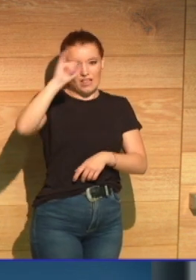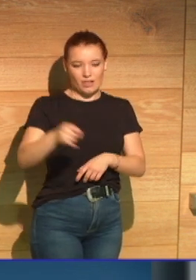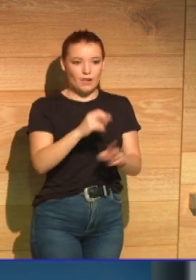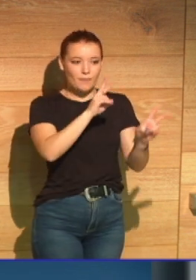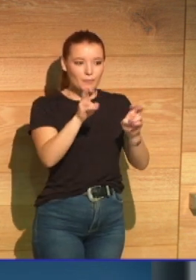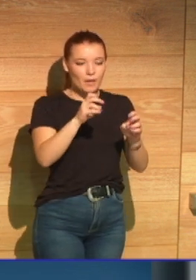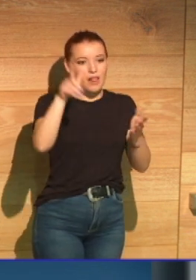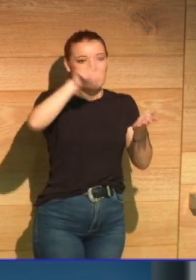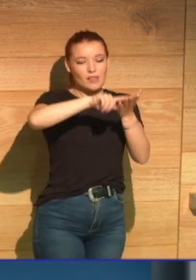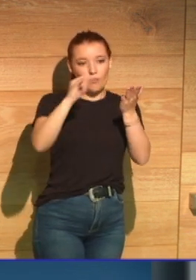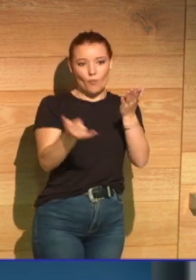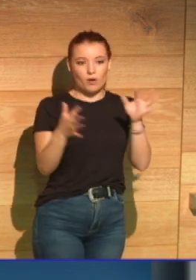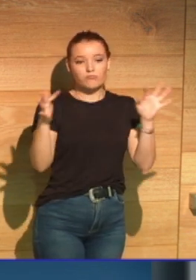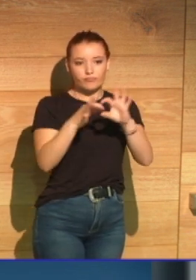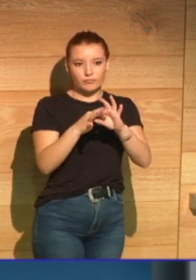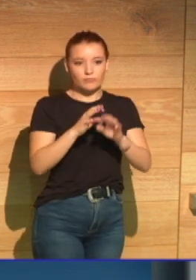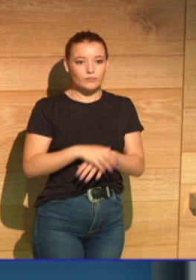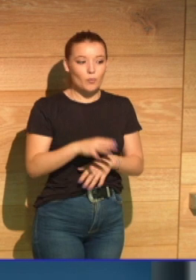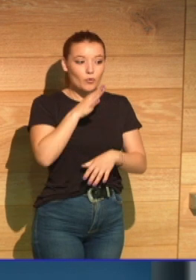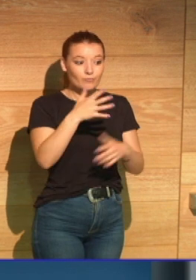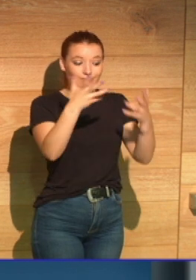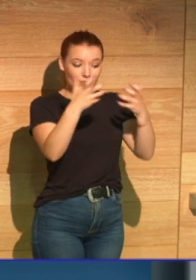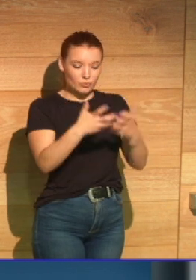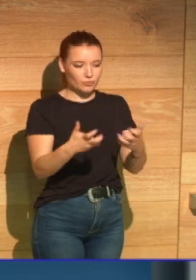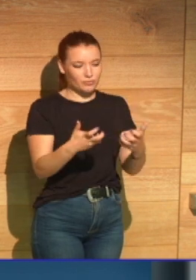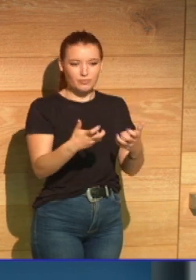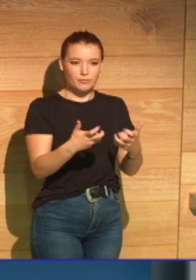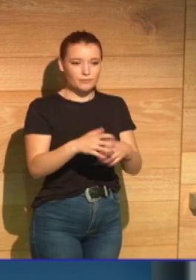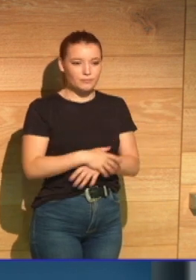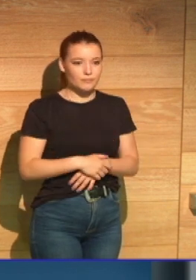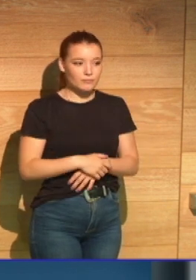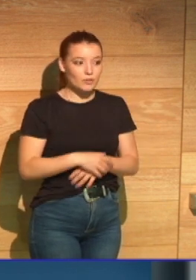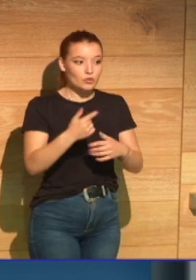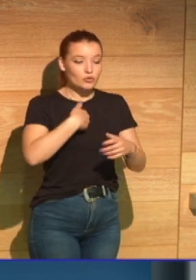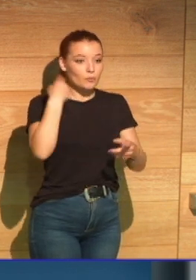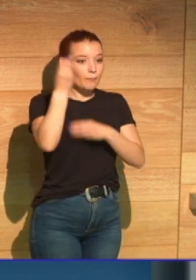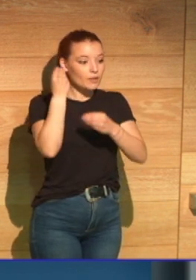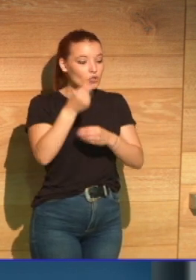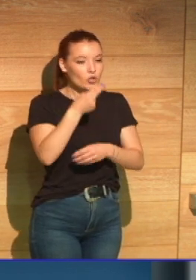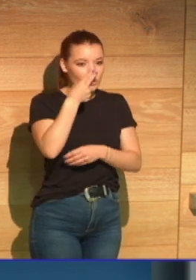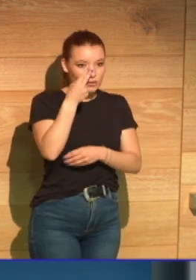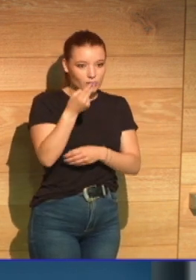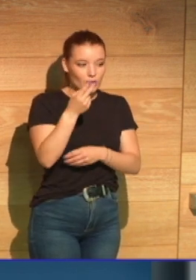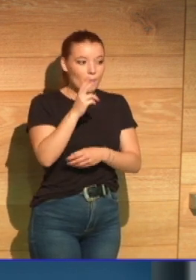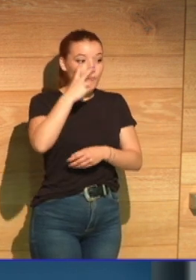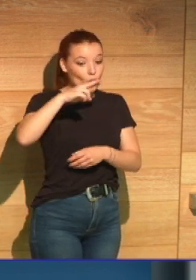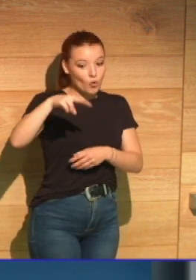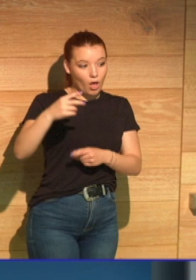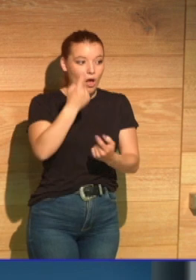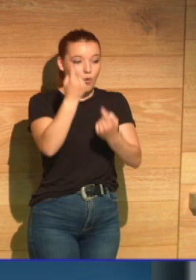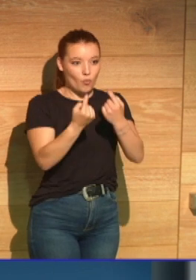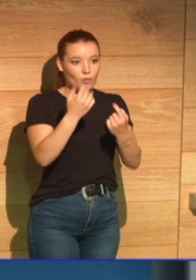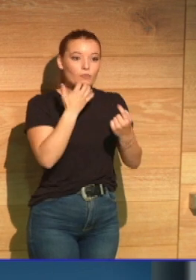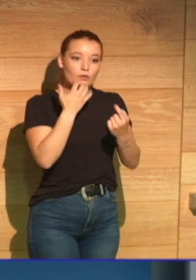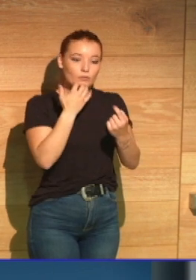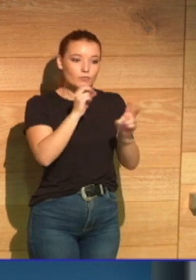que ver fundamentalmente con ejercicios de plataforma. Y eso, por ejemplo, me parece interesante, como ciertos museos, el Thyssen-Bornemisza, por ejemplo, que trabajó durante la pandemia